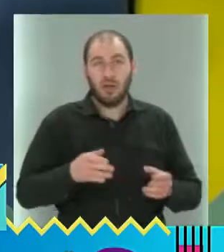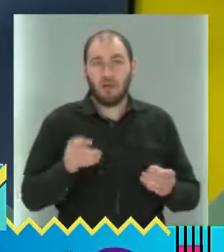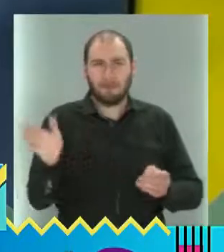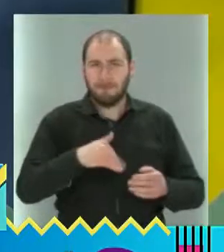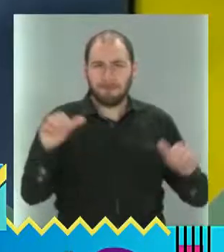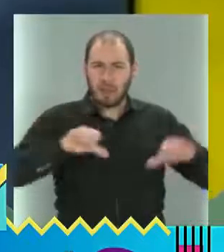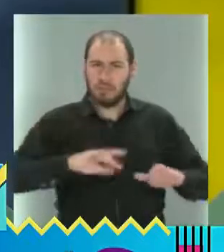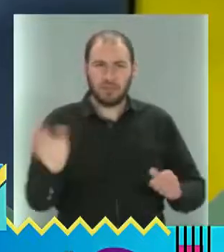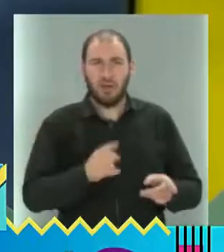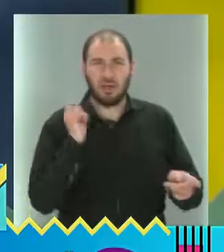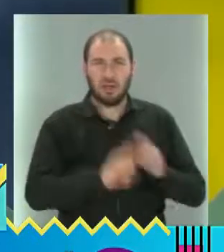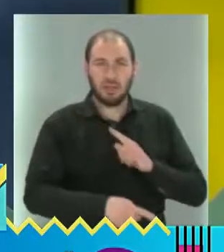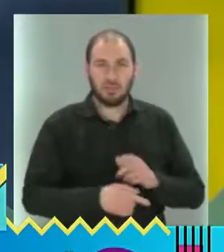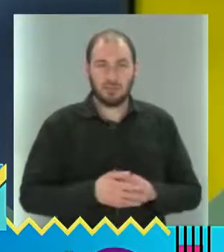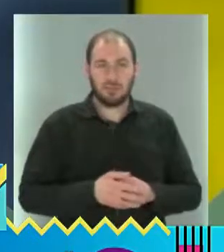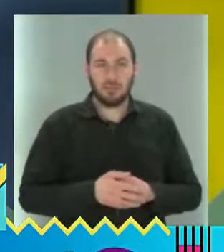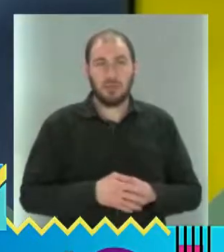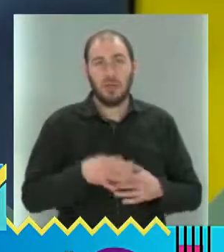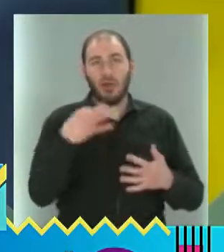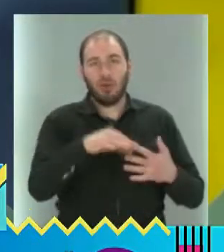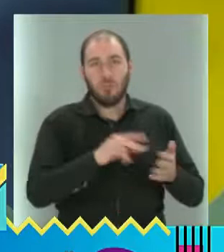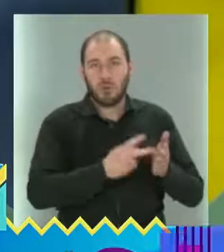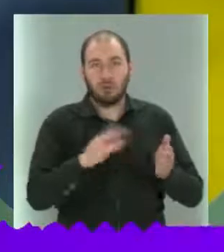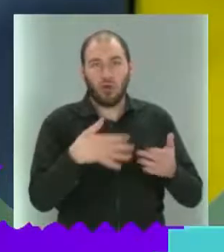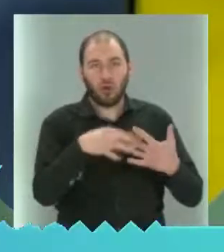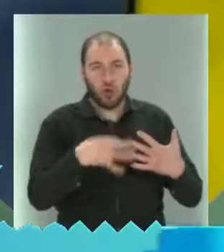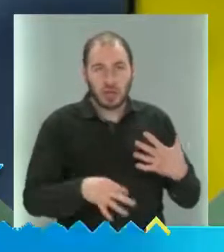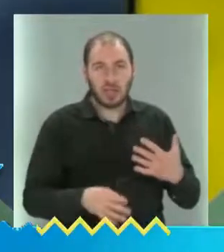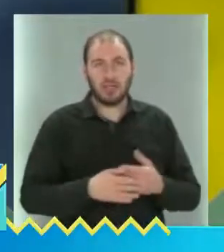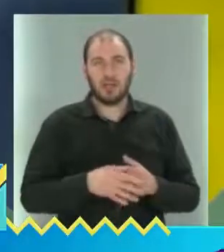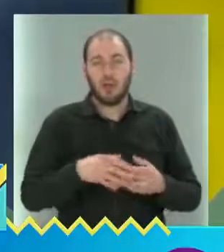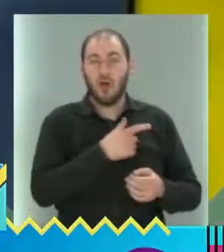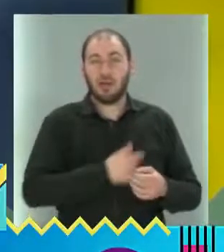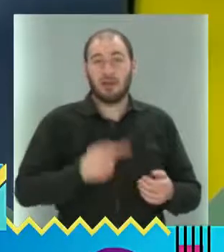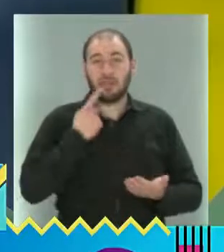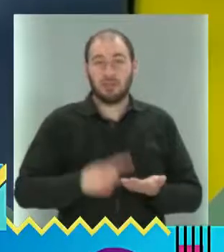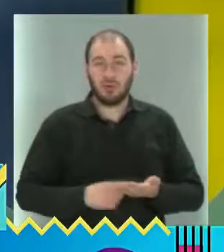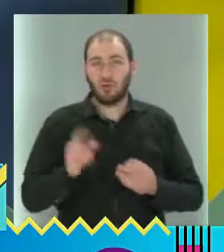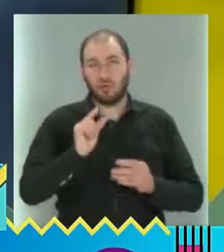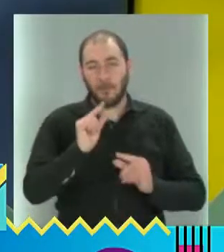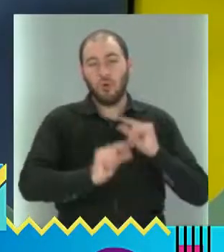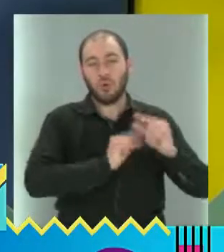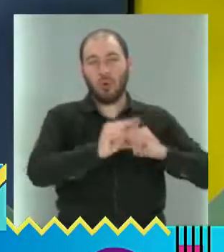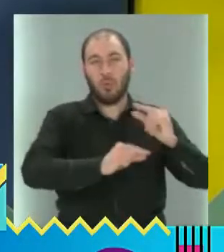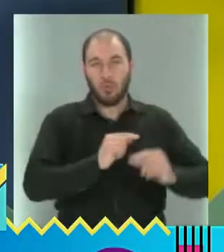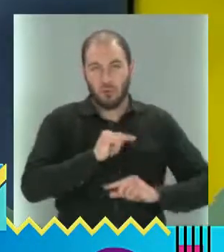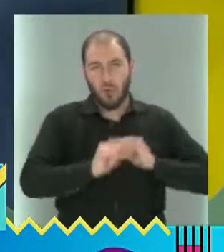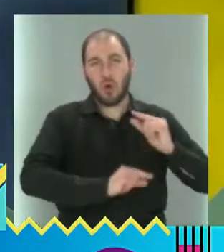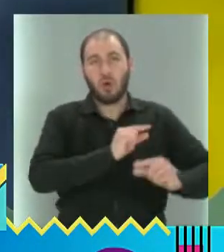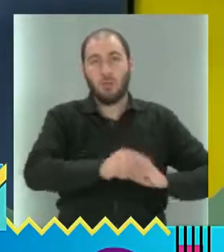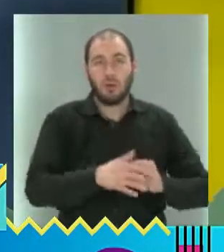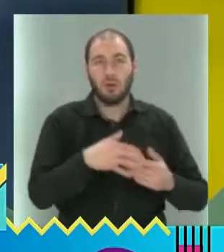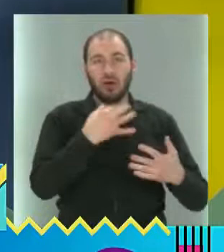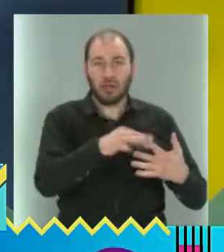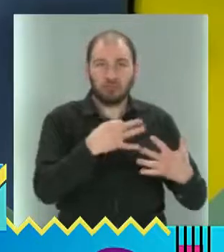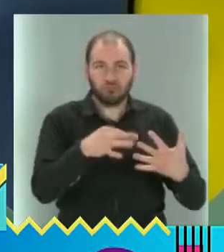noticias juntas de entrada y corregí todos los problemas de una vez. El gobierno optó por, no, vamos despacito, corregimos